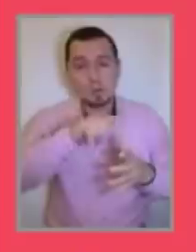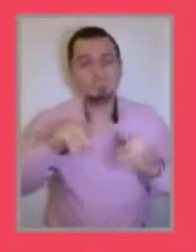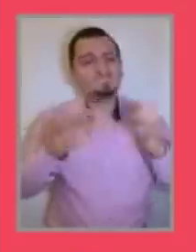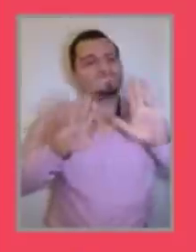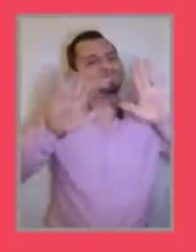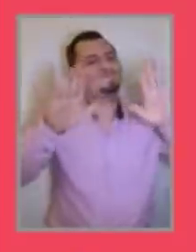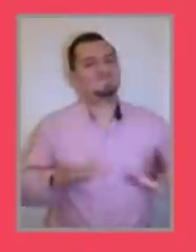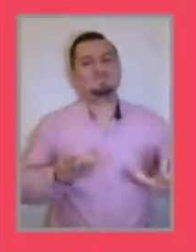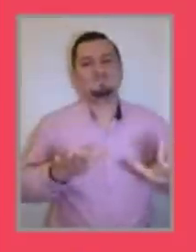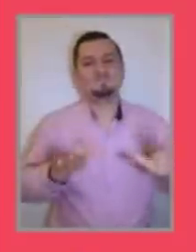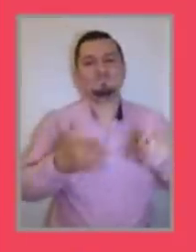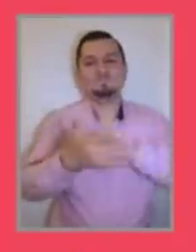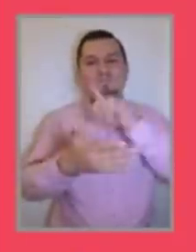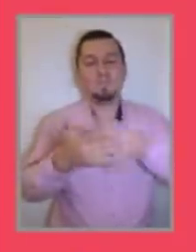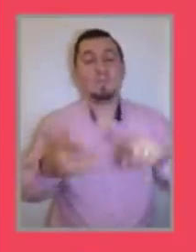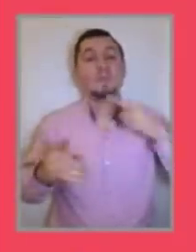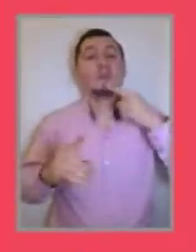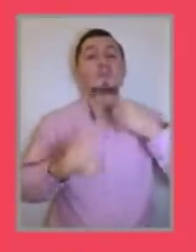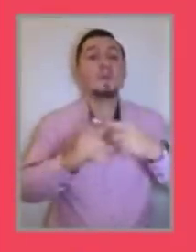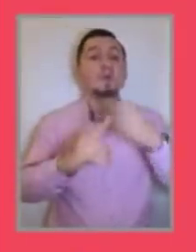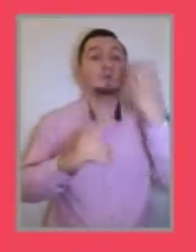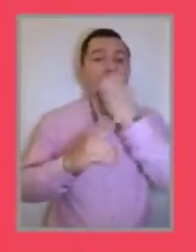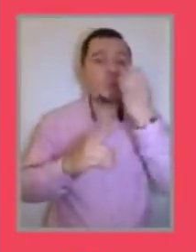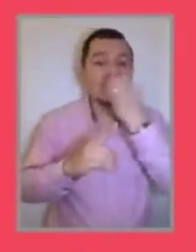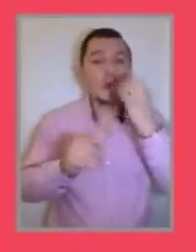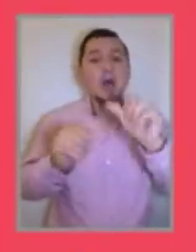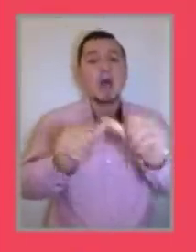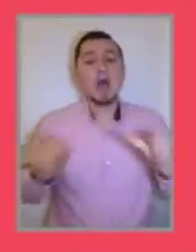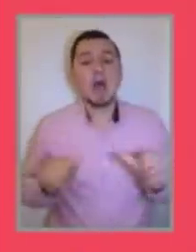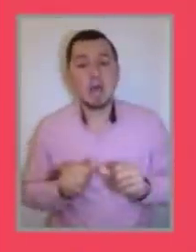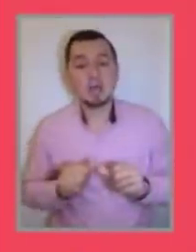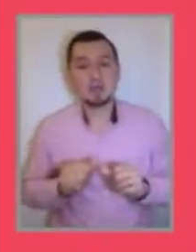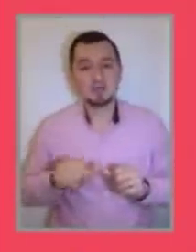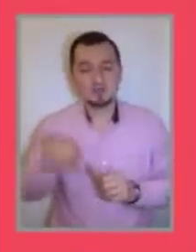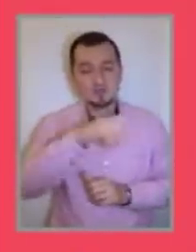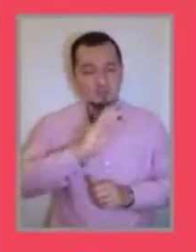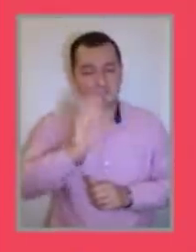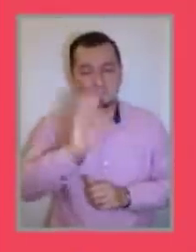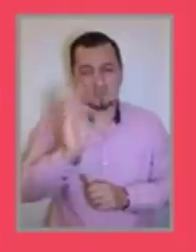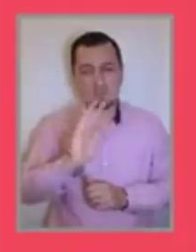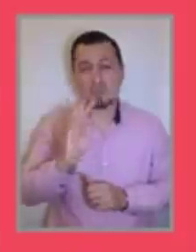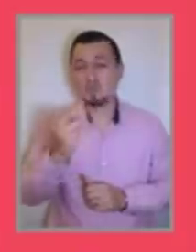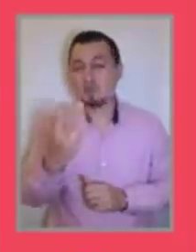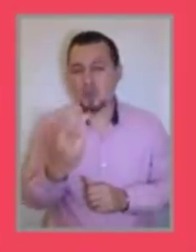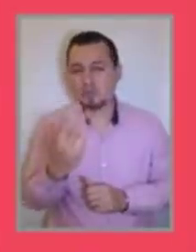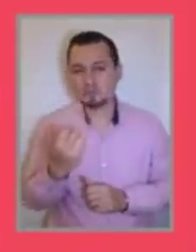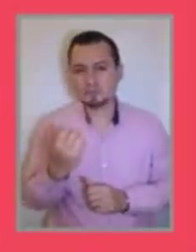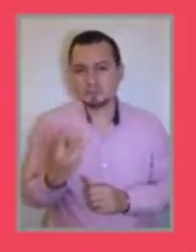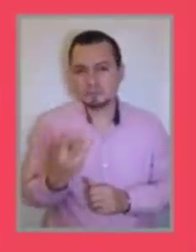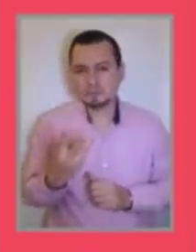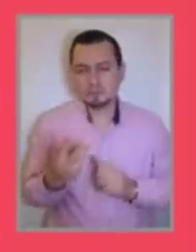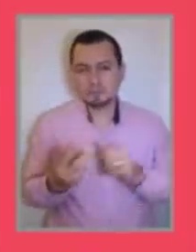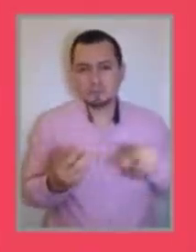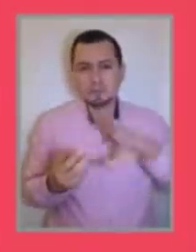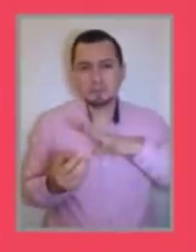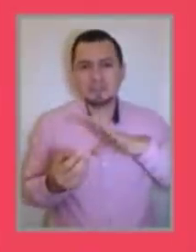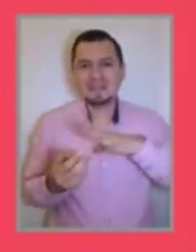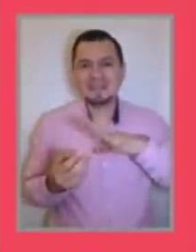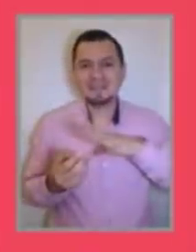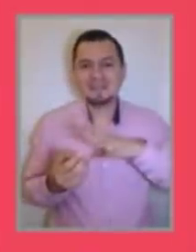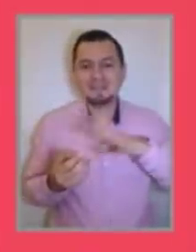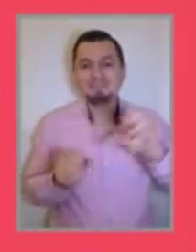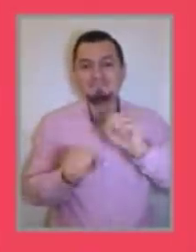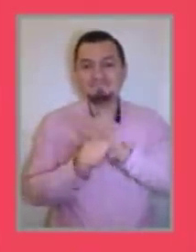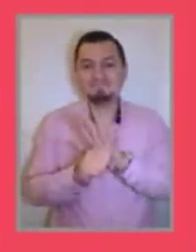suspensión por plantel o por área. Es decir, cuando se tengan 2 o más casos detectados, confirmados